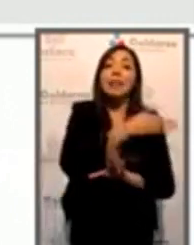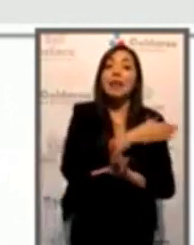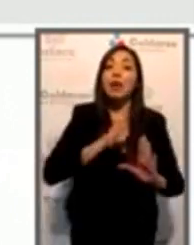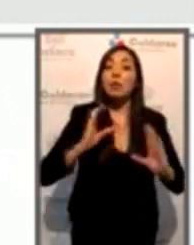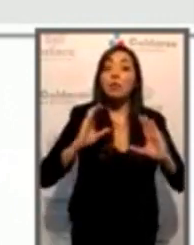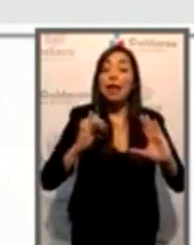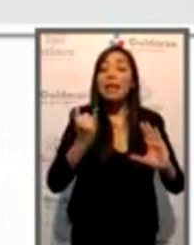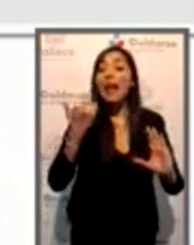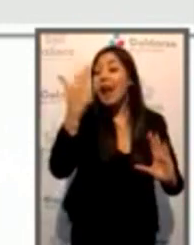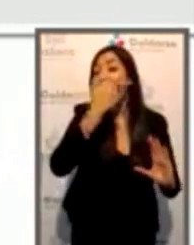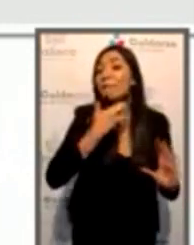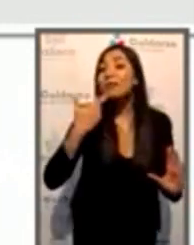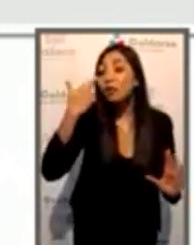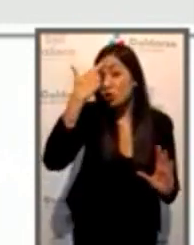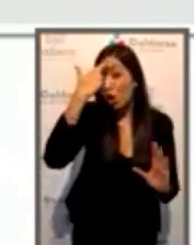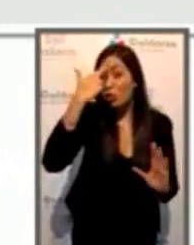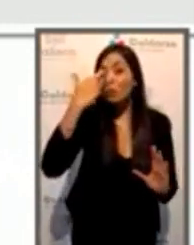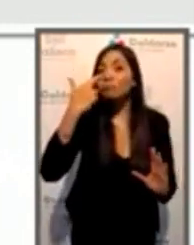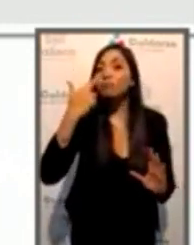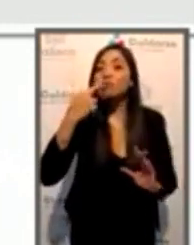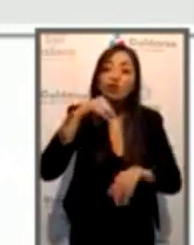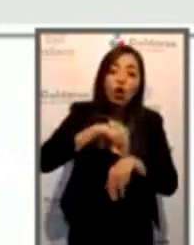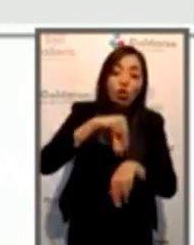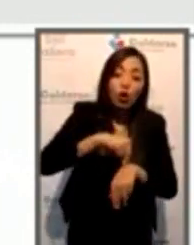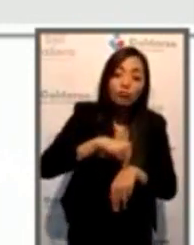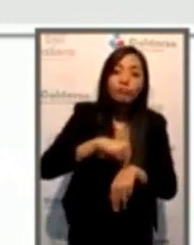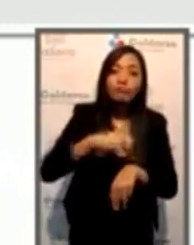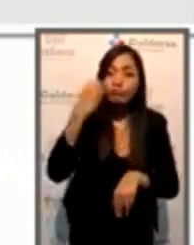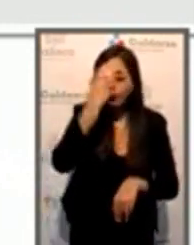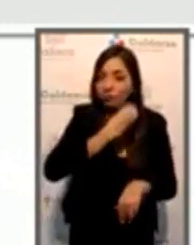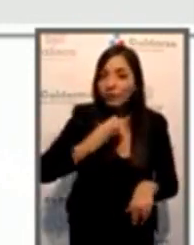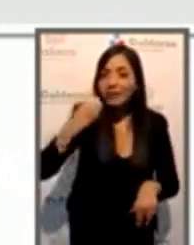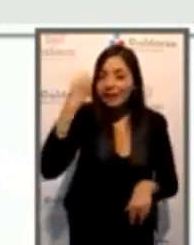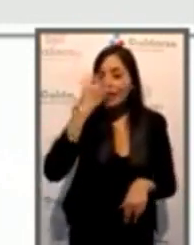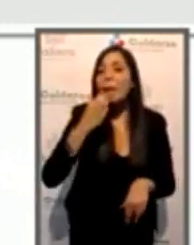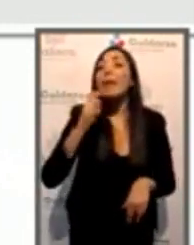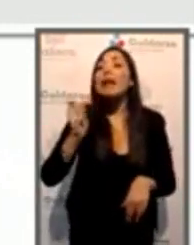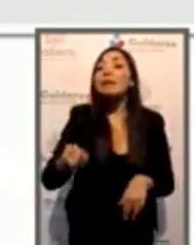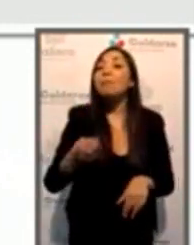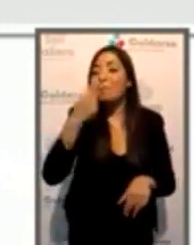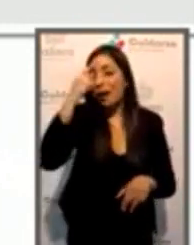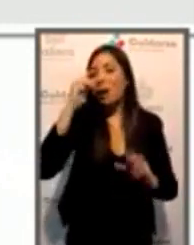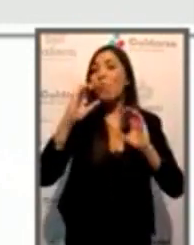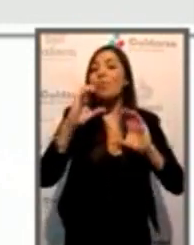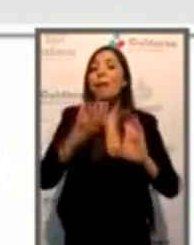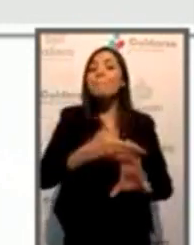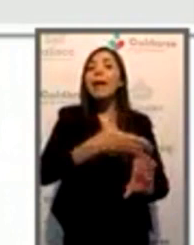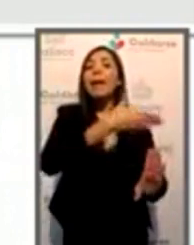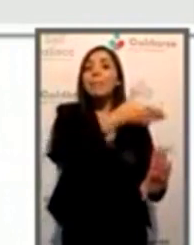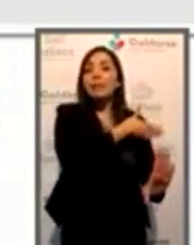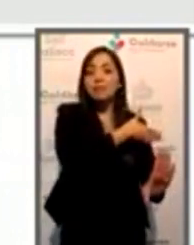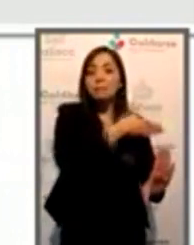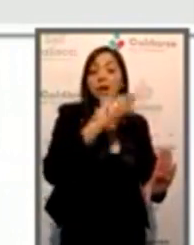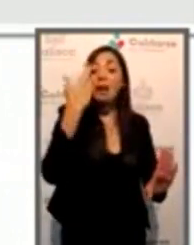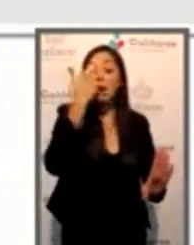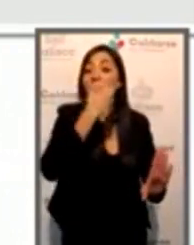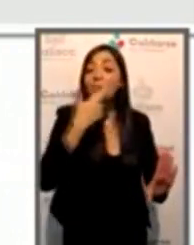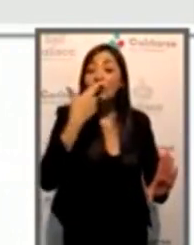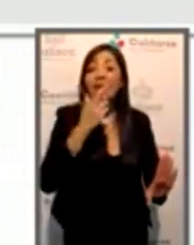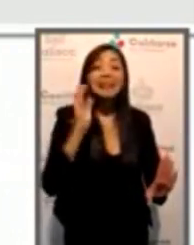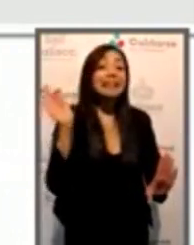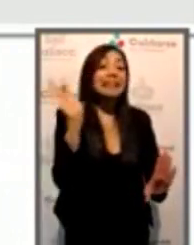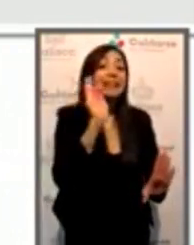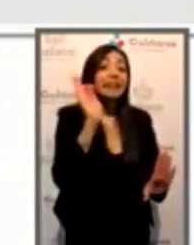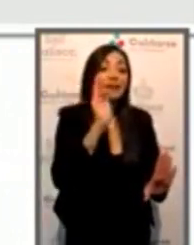revisión médica. Y es muy importante señalar esto, son medidas preventivas y de revisión médica para su